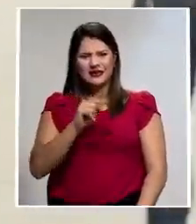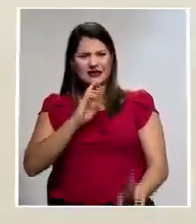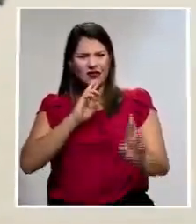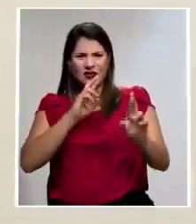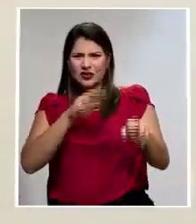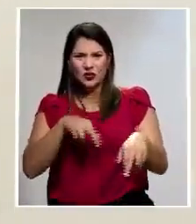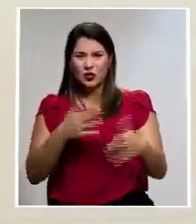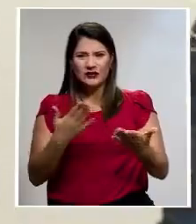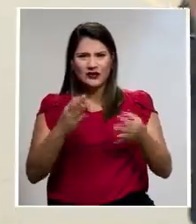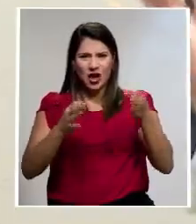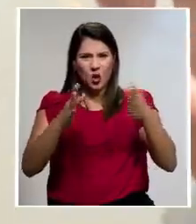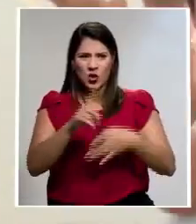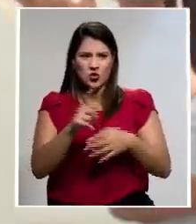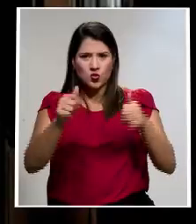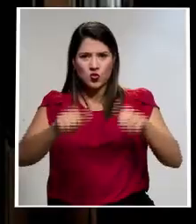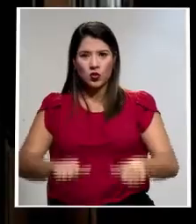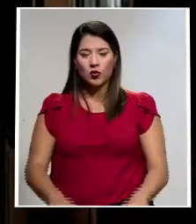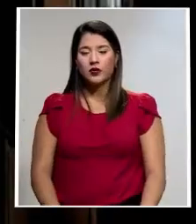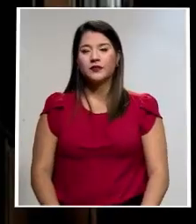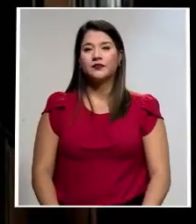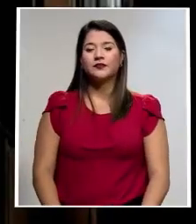arbitraria y desacertada.